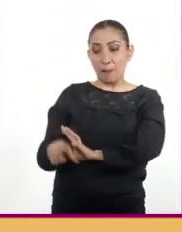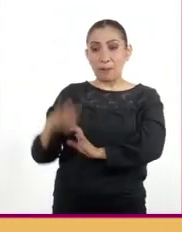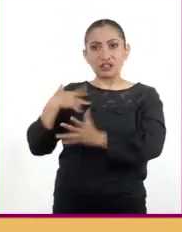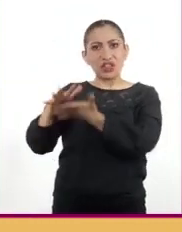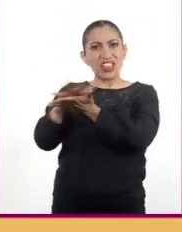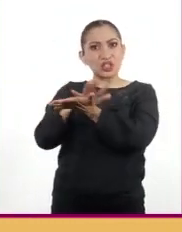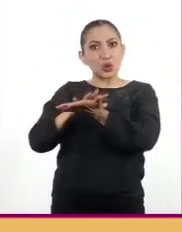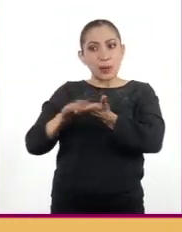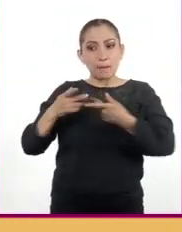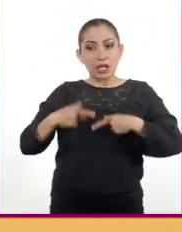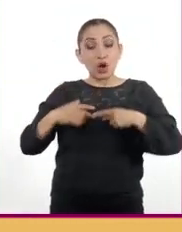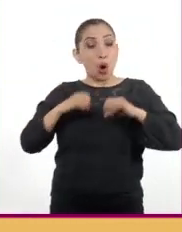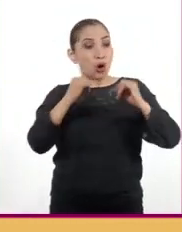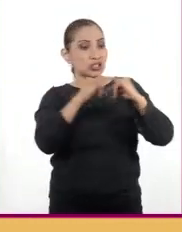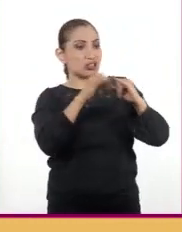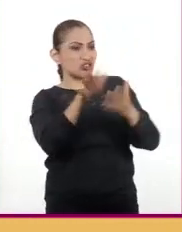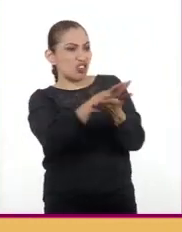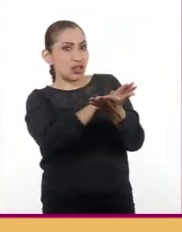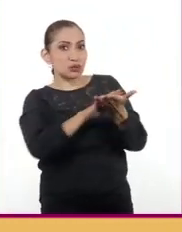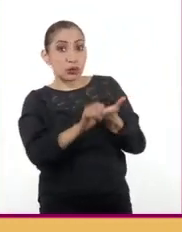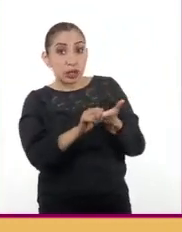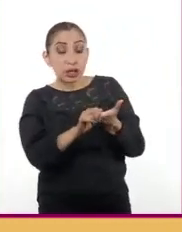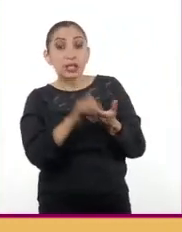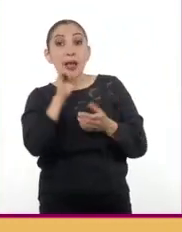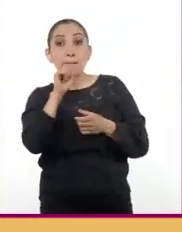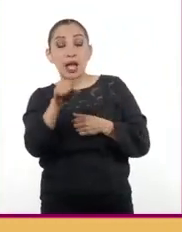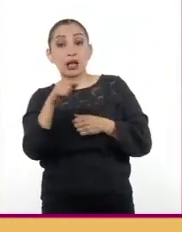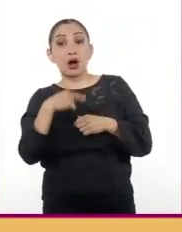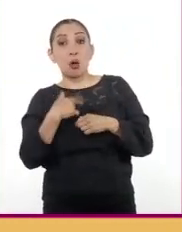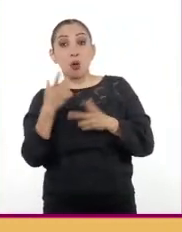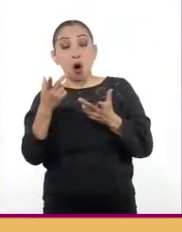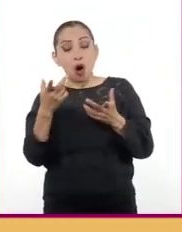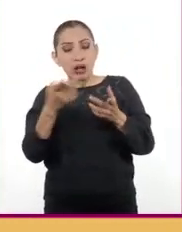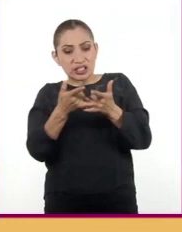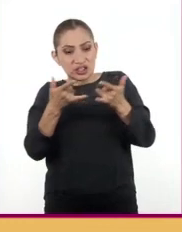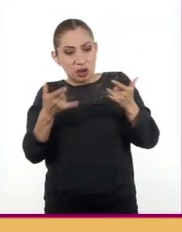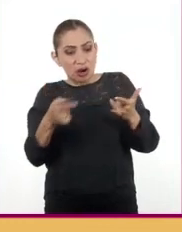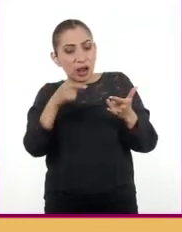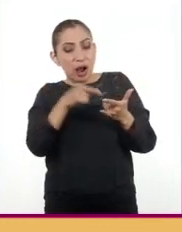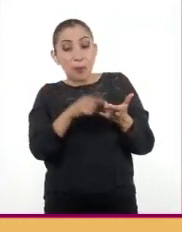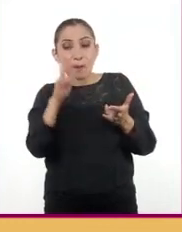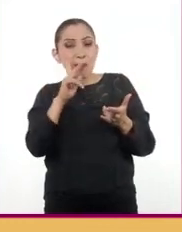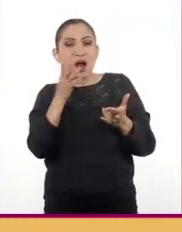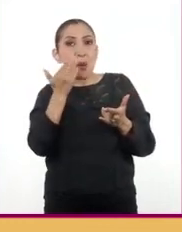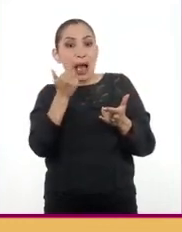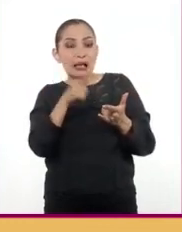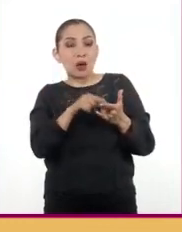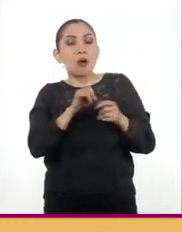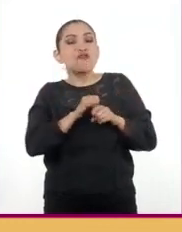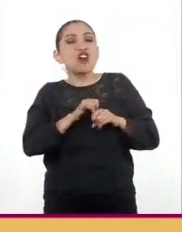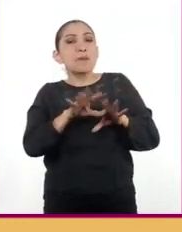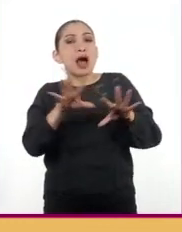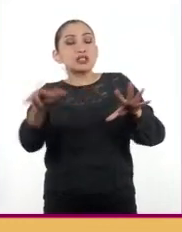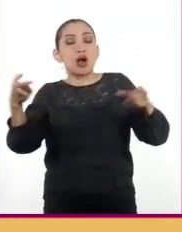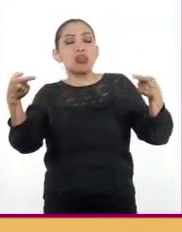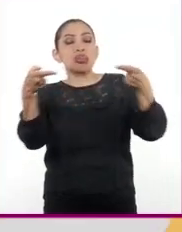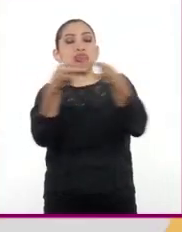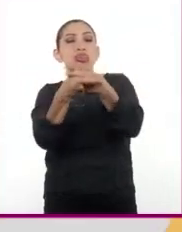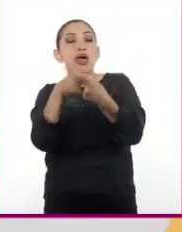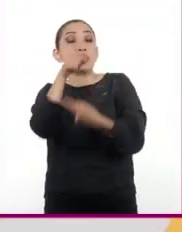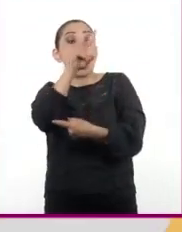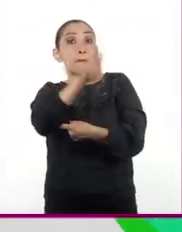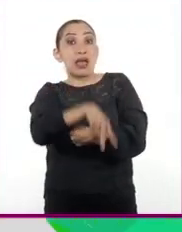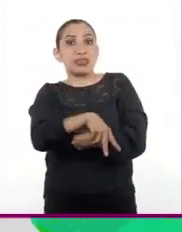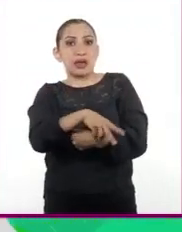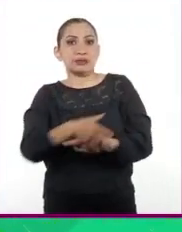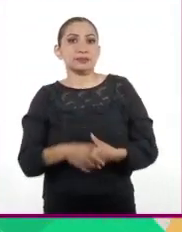una persona o institución. También llega a deslegitimar hechos cuando, sin pruebas, presenta información tergiversada de la